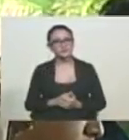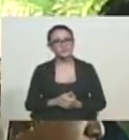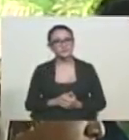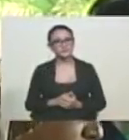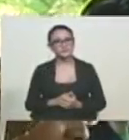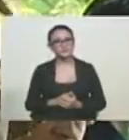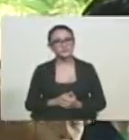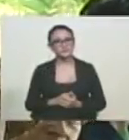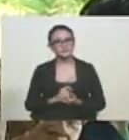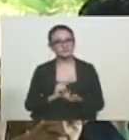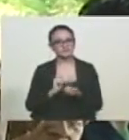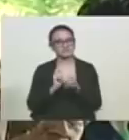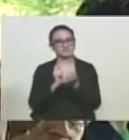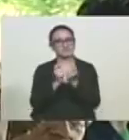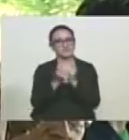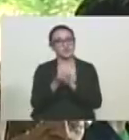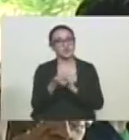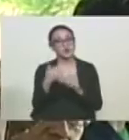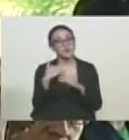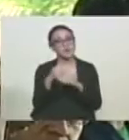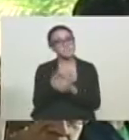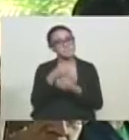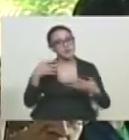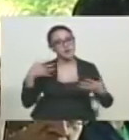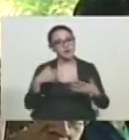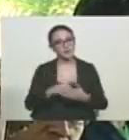se iba convirtiendo en milagrosa.